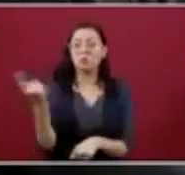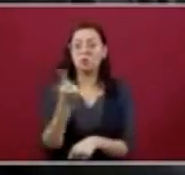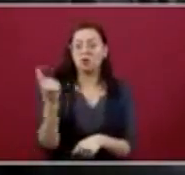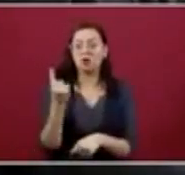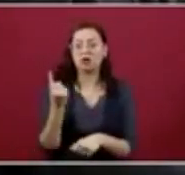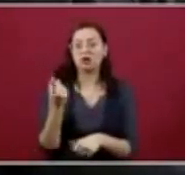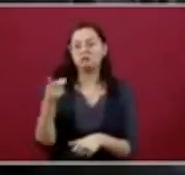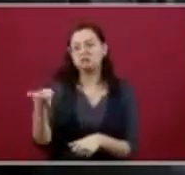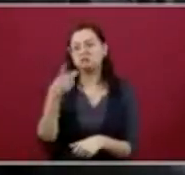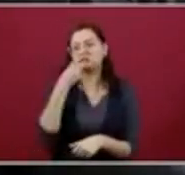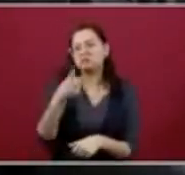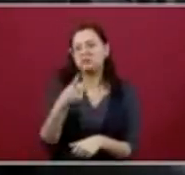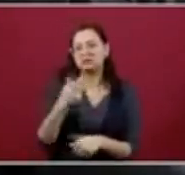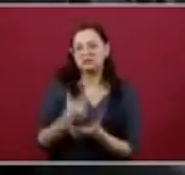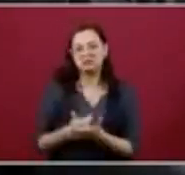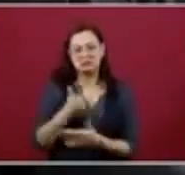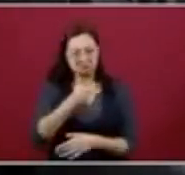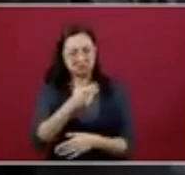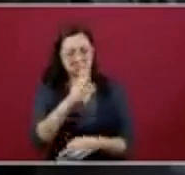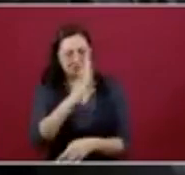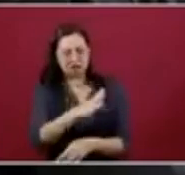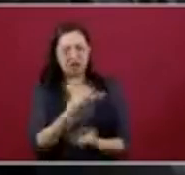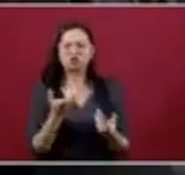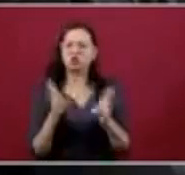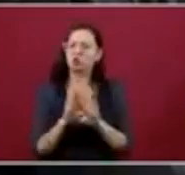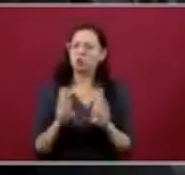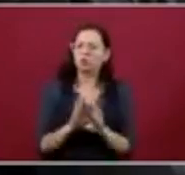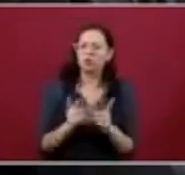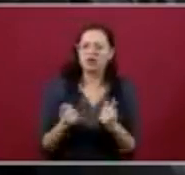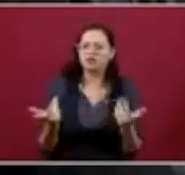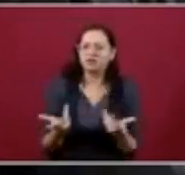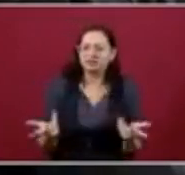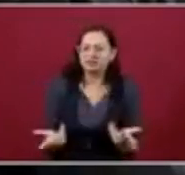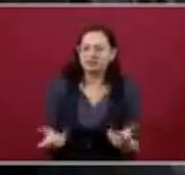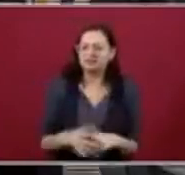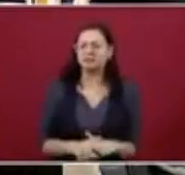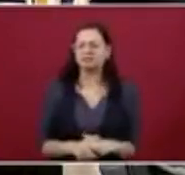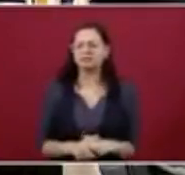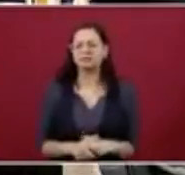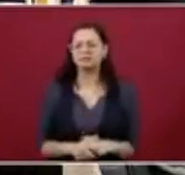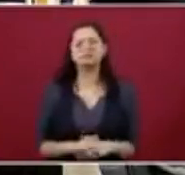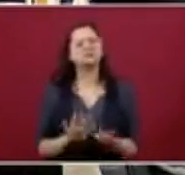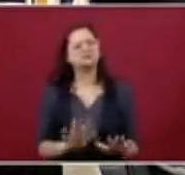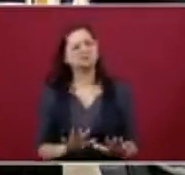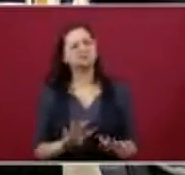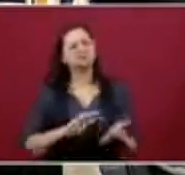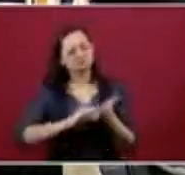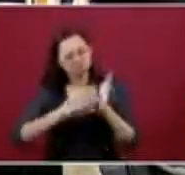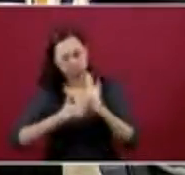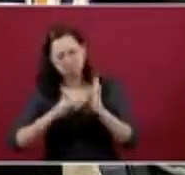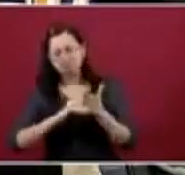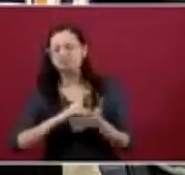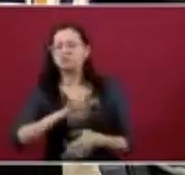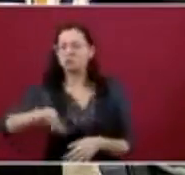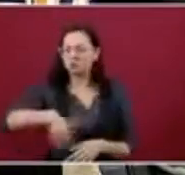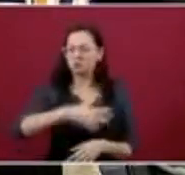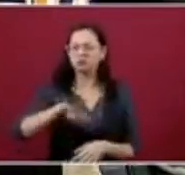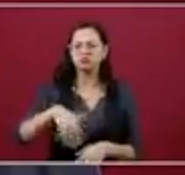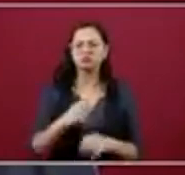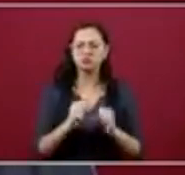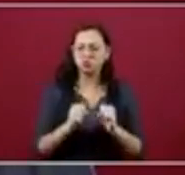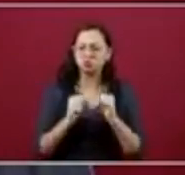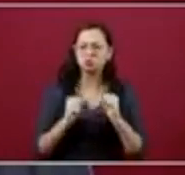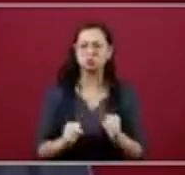que se les va a dar directo el recurso. ¿Cómo van a proceder? ¿Qué va a pasar con todas estas mujeres? Vamos a buscar la forma y les aseguro que no va a haber